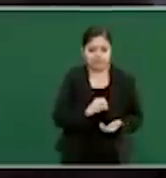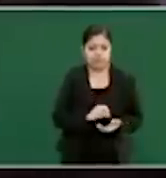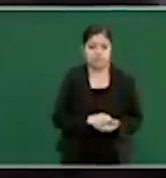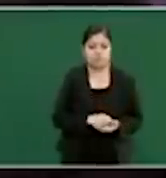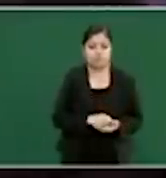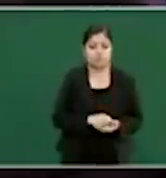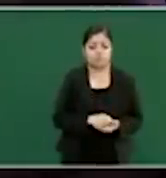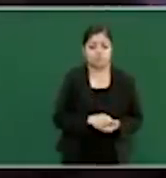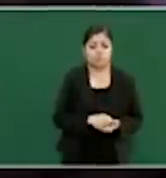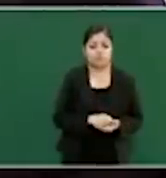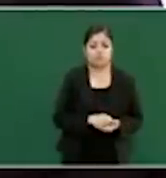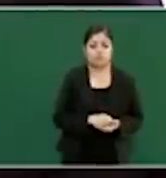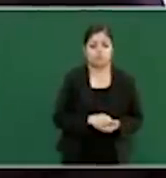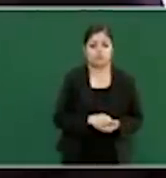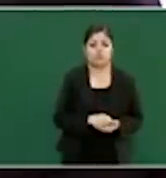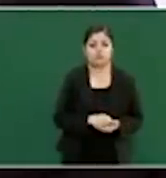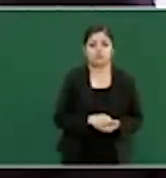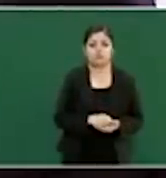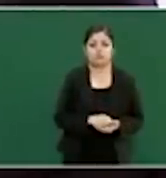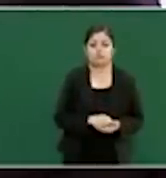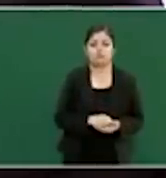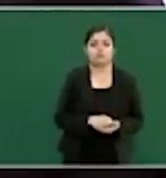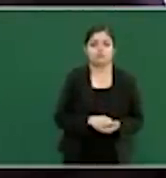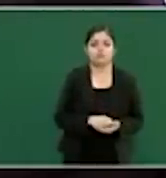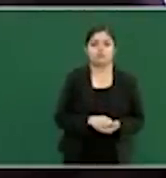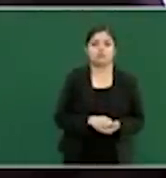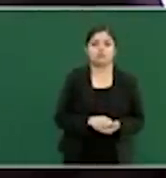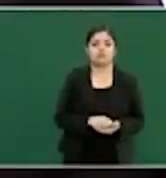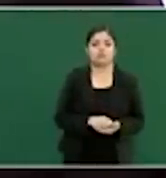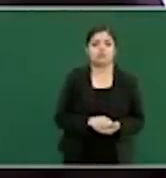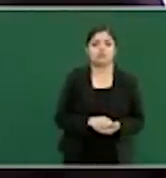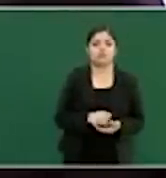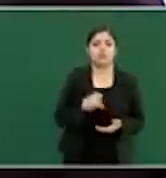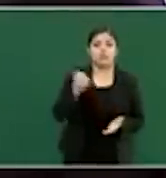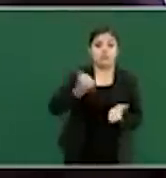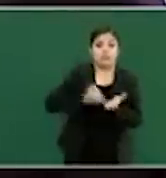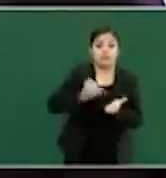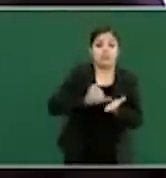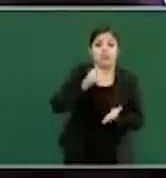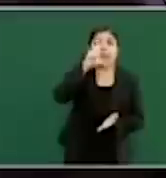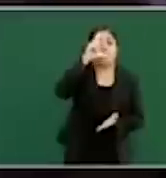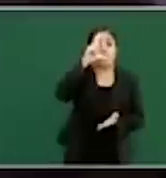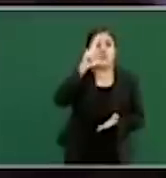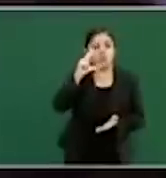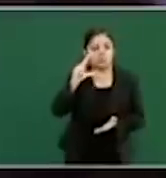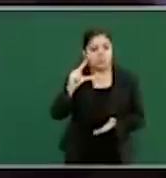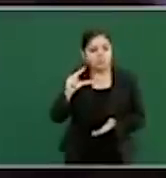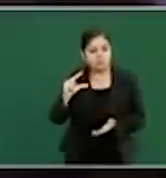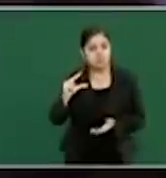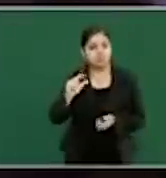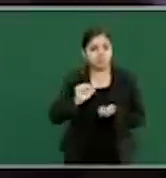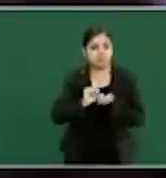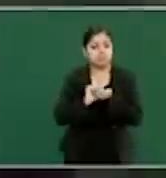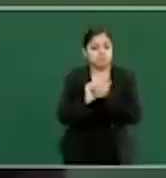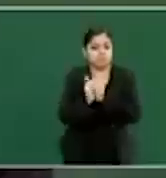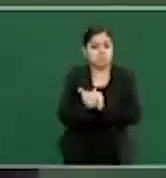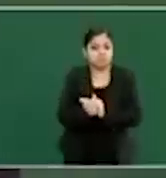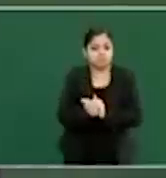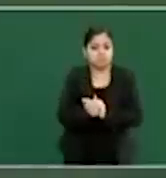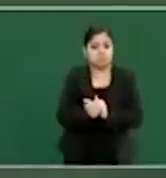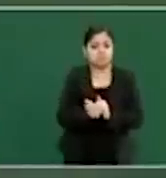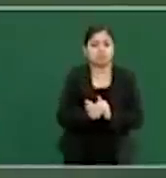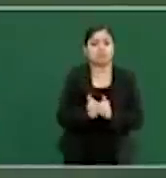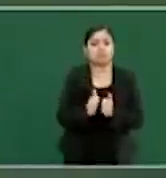la inflación está a la baja, como pocas veces, la